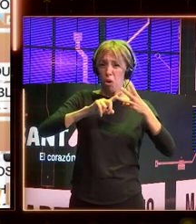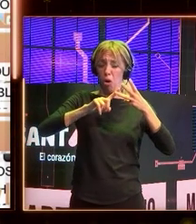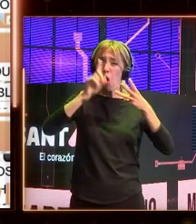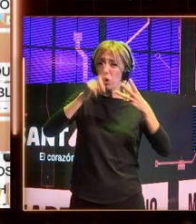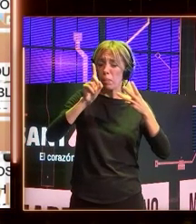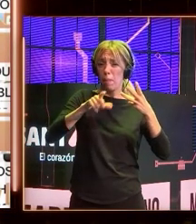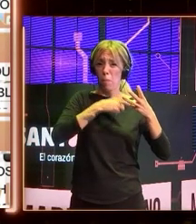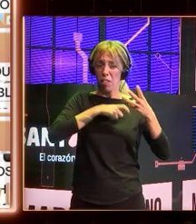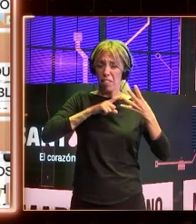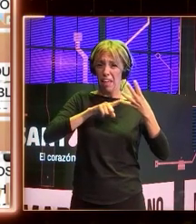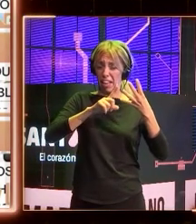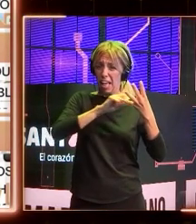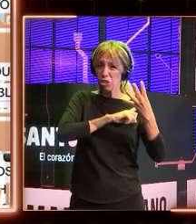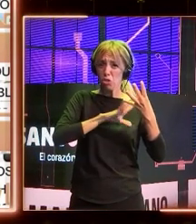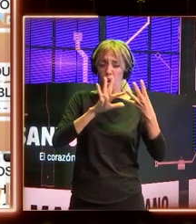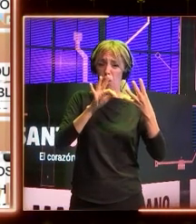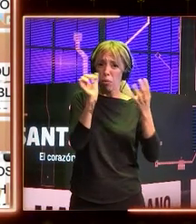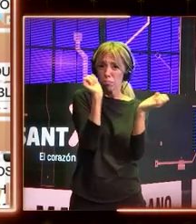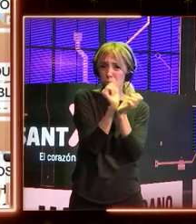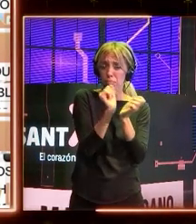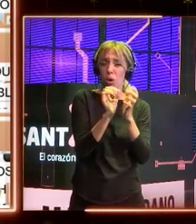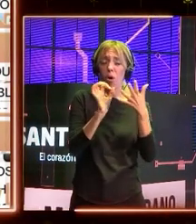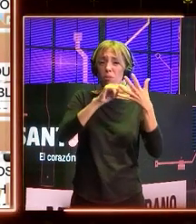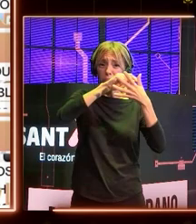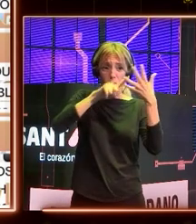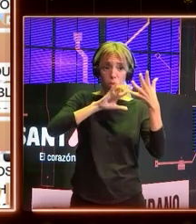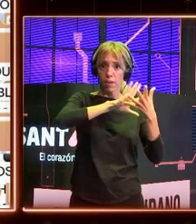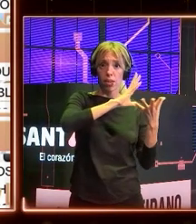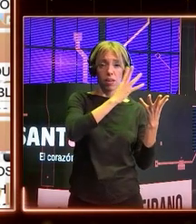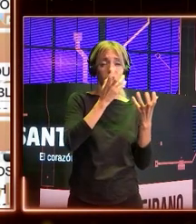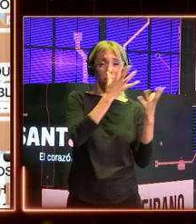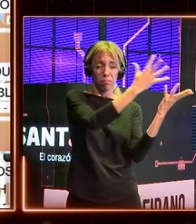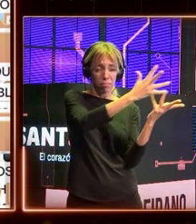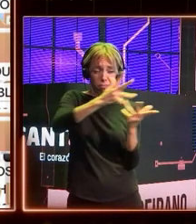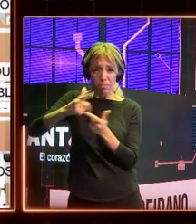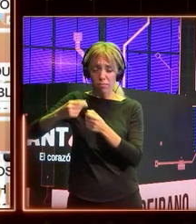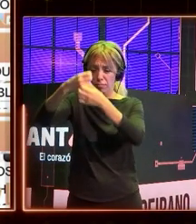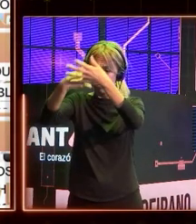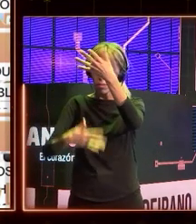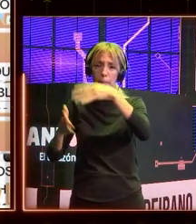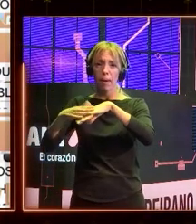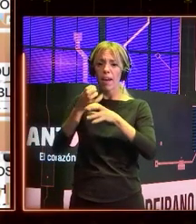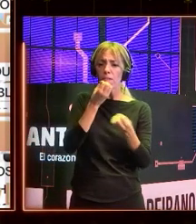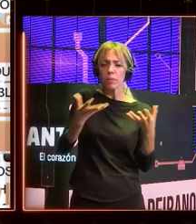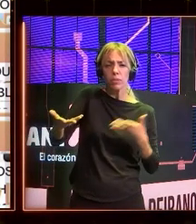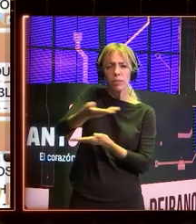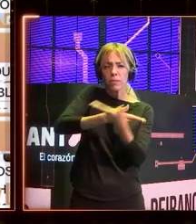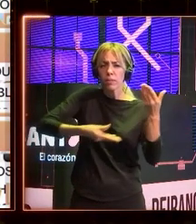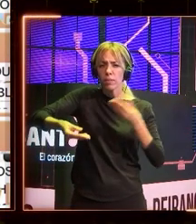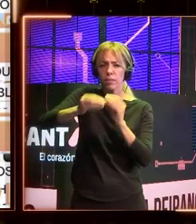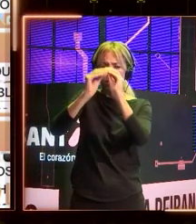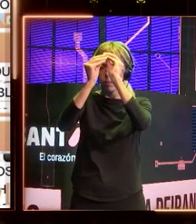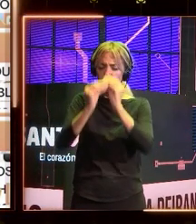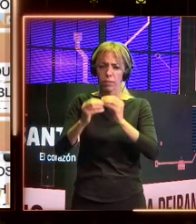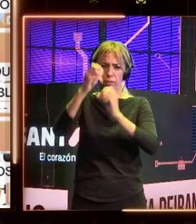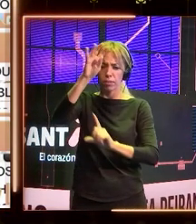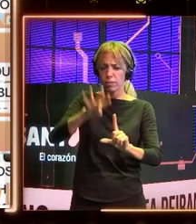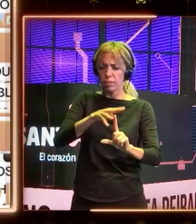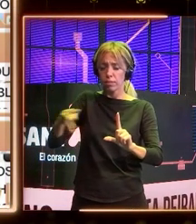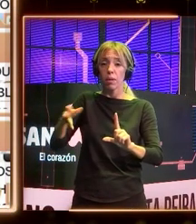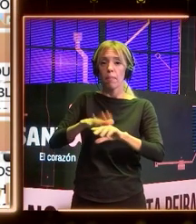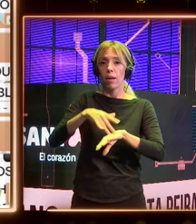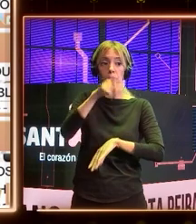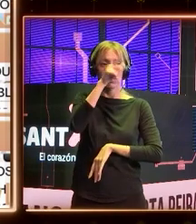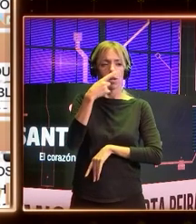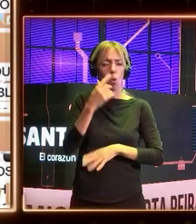de la policía, del ejército, de las detenciones, y la junta toda para triangular todo tipo de información y encontrar a cualquiera a